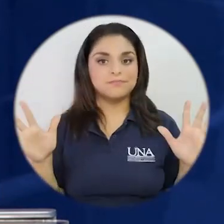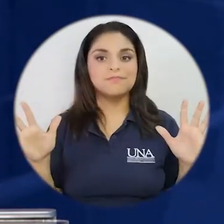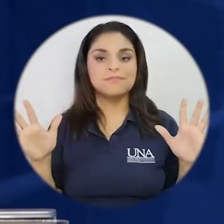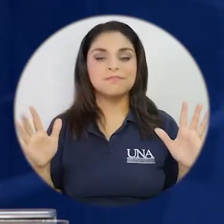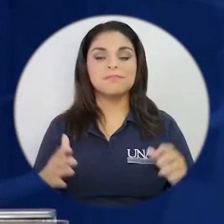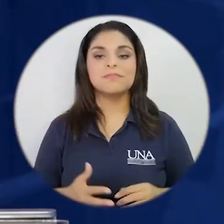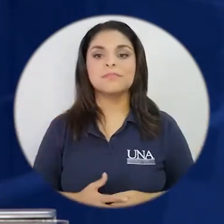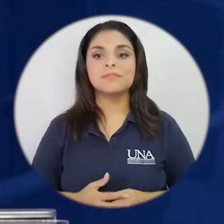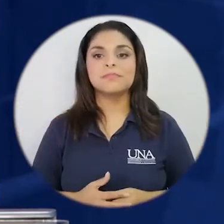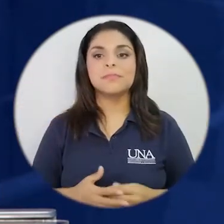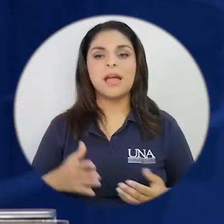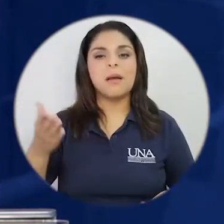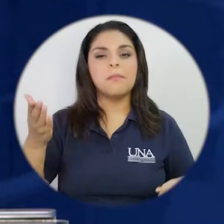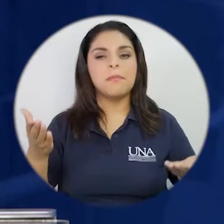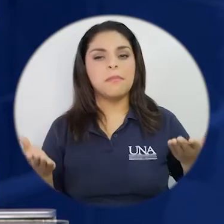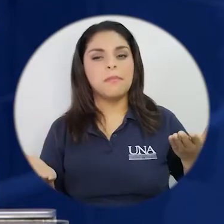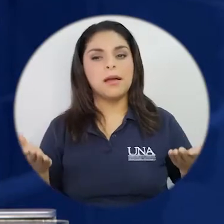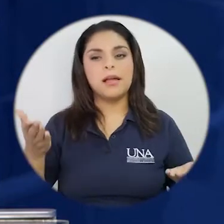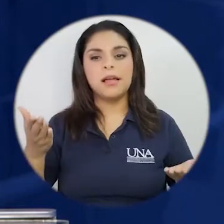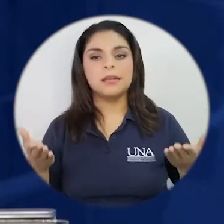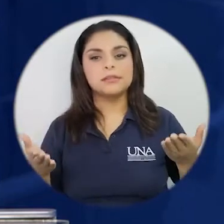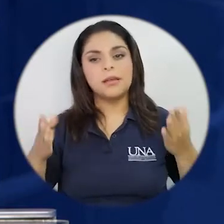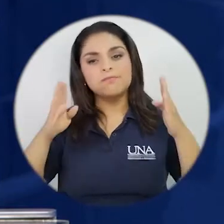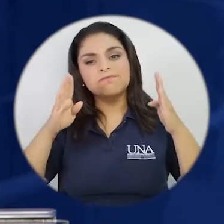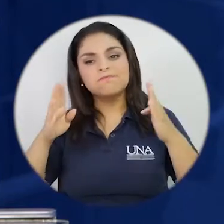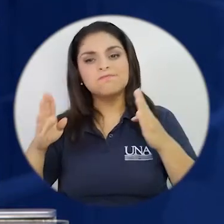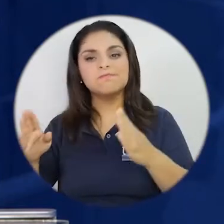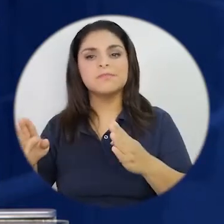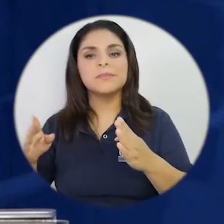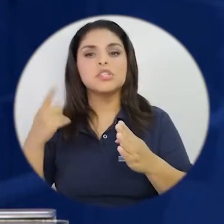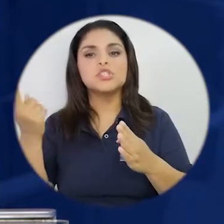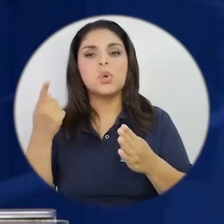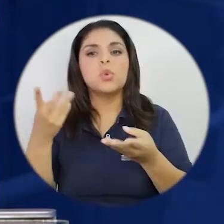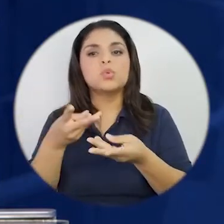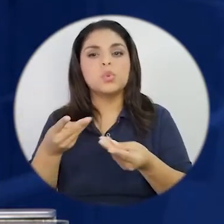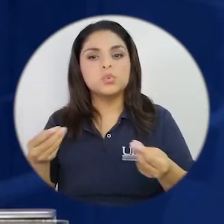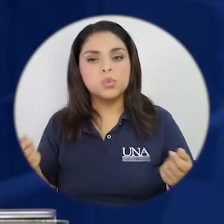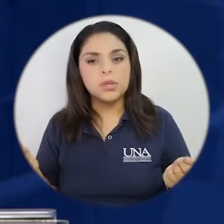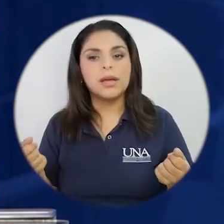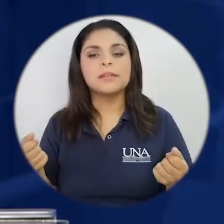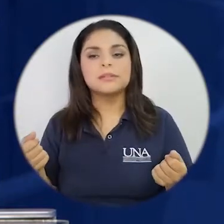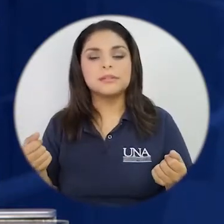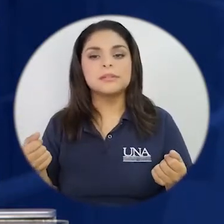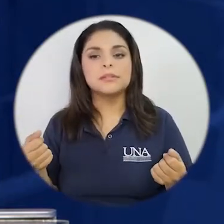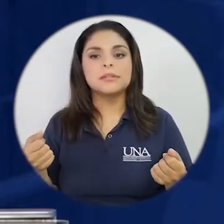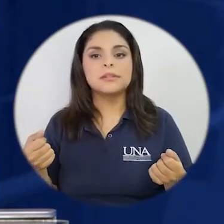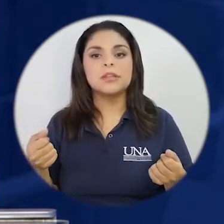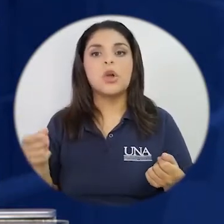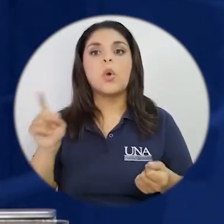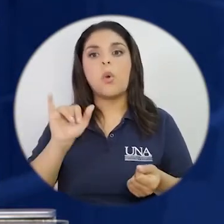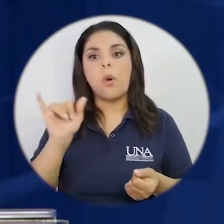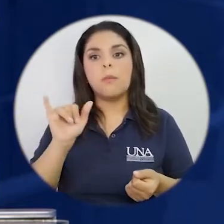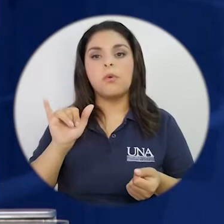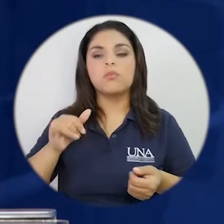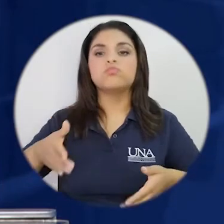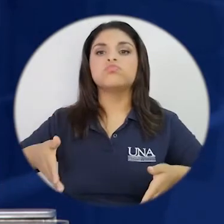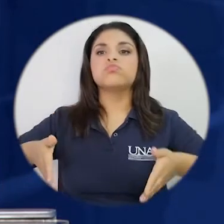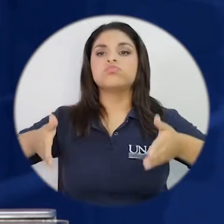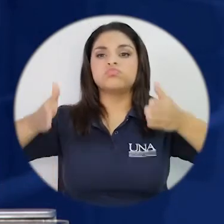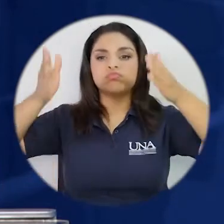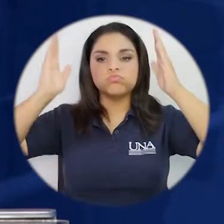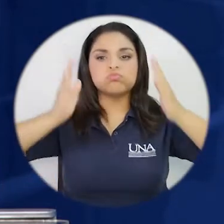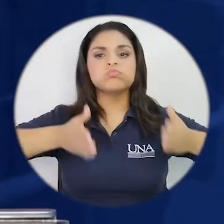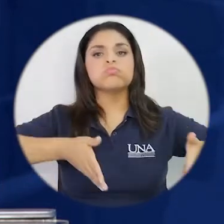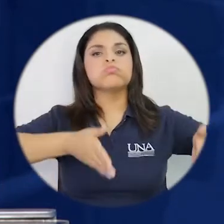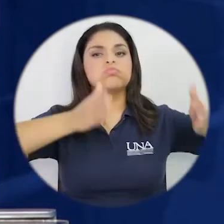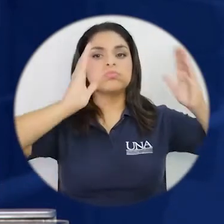evidentemente, ¿verdad? La balanza se ha inclinado hacia el desarrollo de soluciones habitacionales verticales, ¿verdad? Lo que denominamos